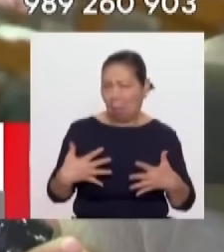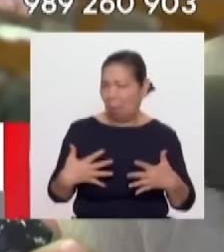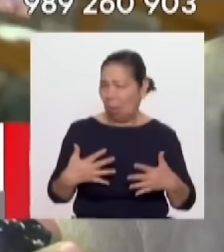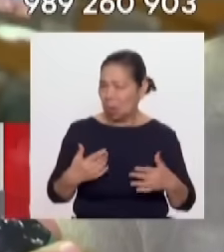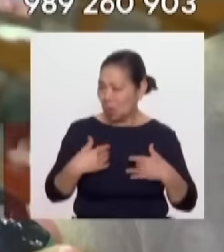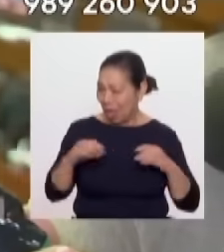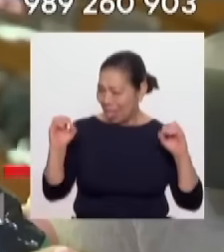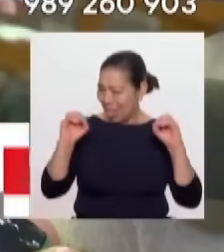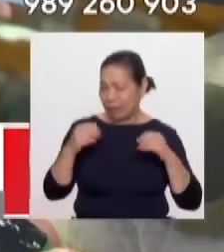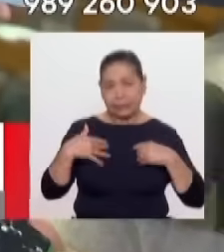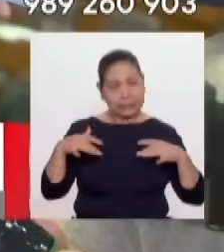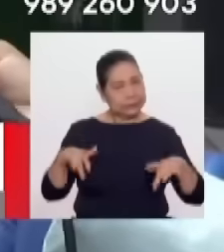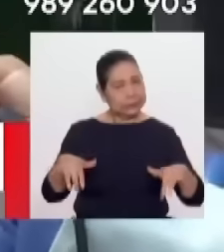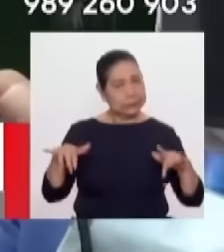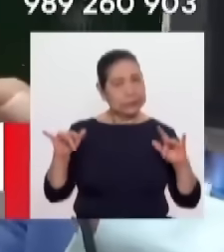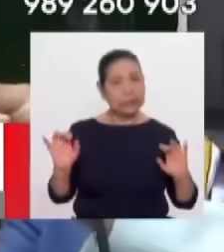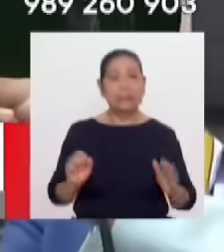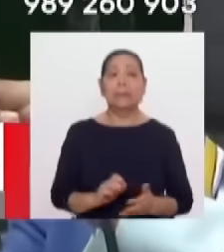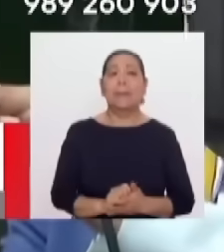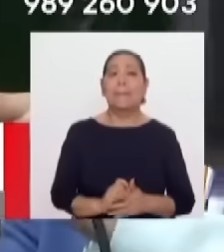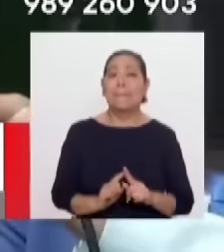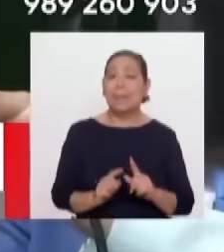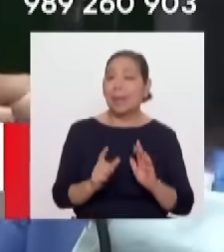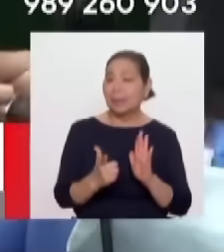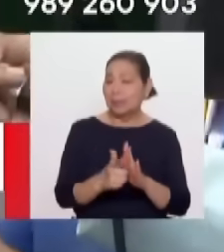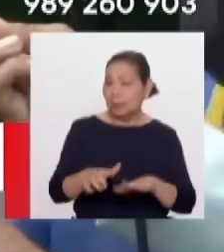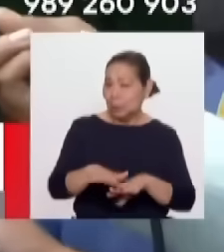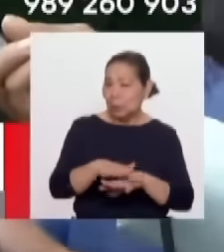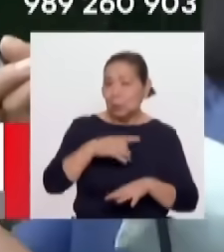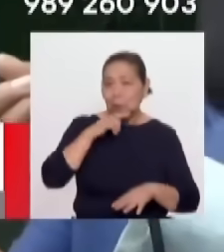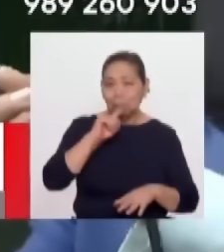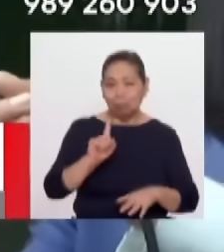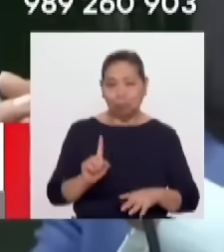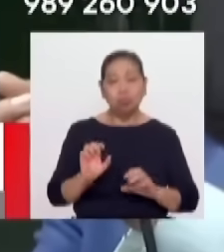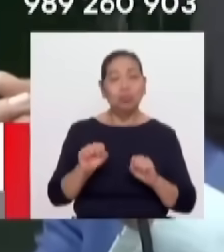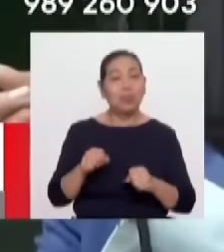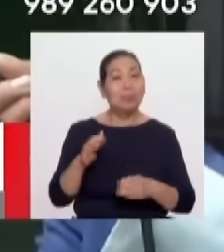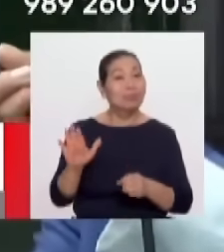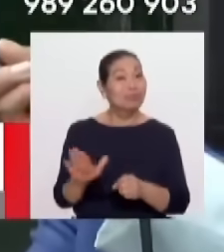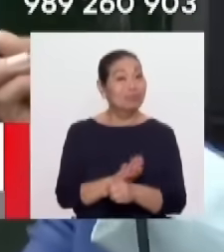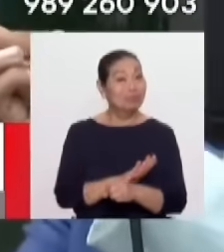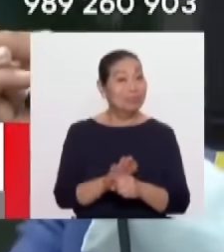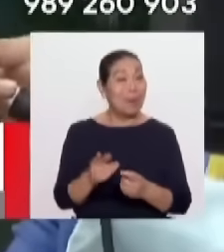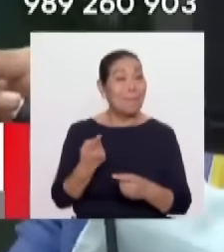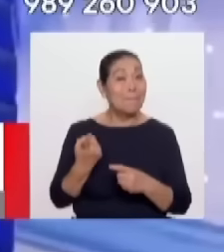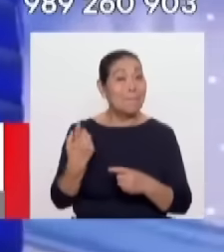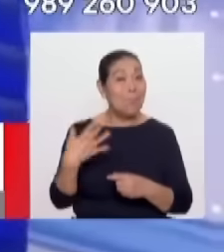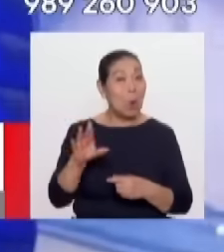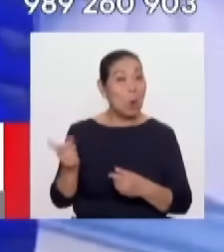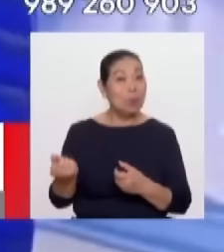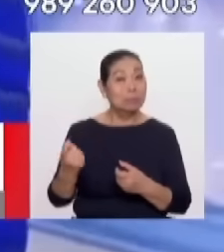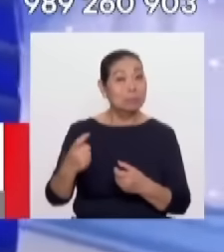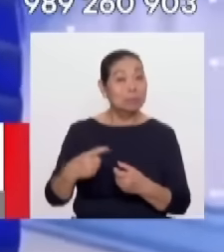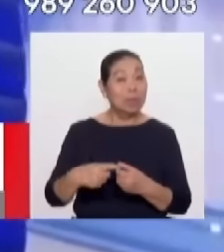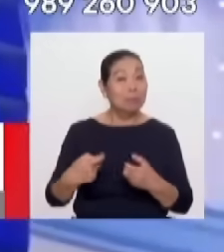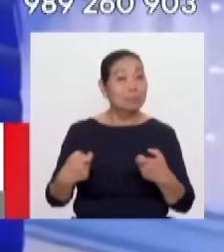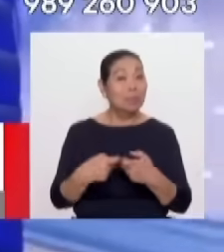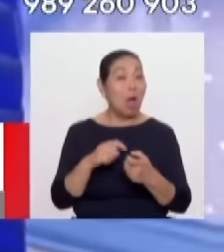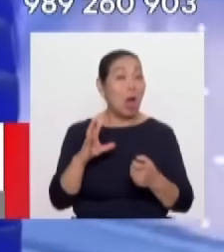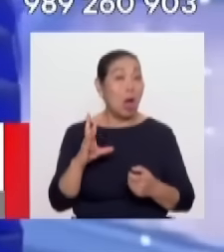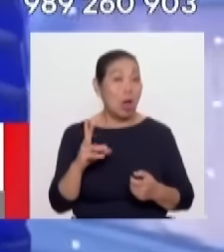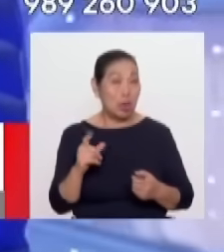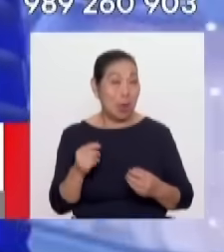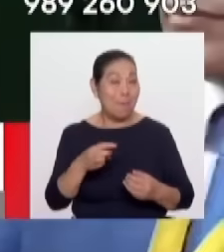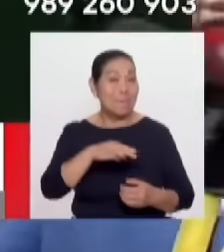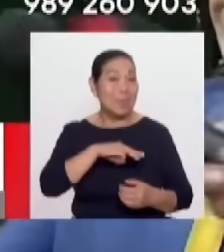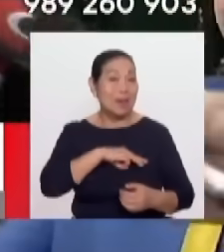haber cometido ningún delito. La situación legal de Patricia Chirinos se complica tras ser involucrada en una presunta red criminal